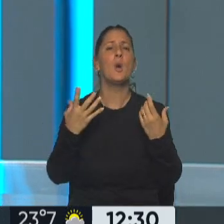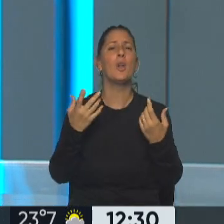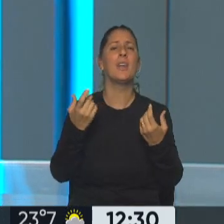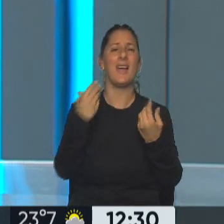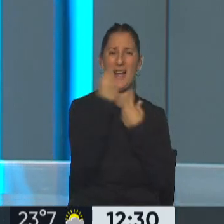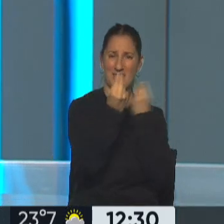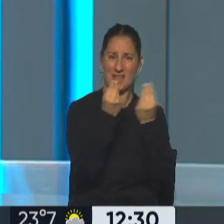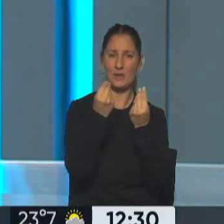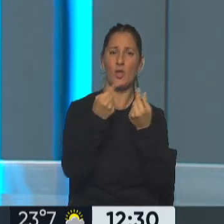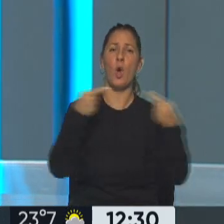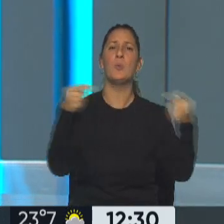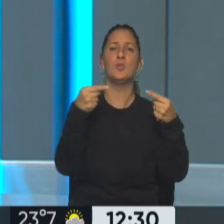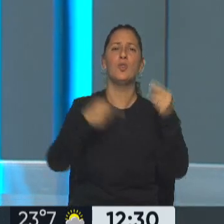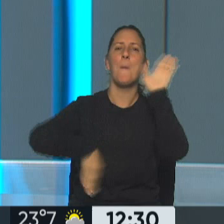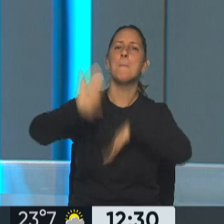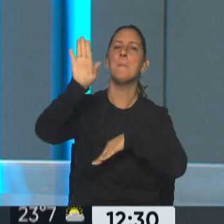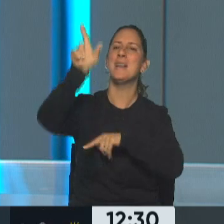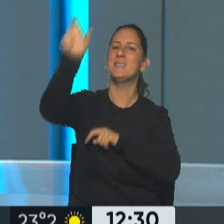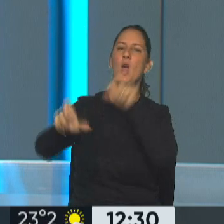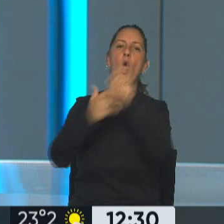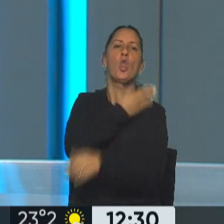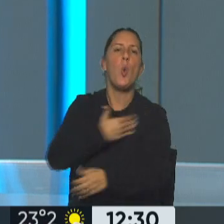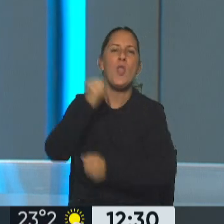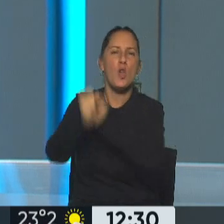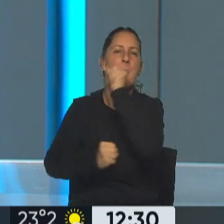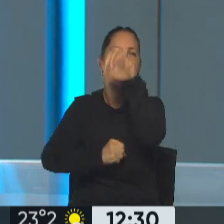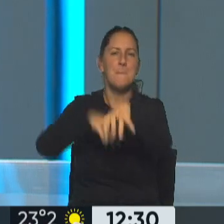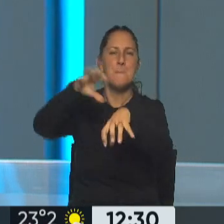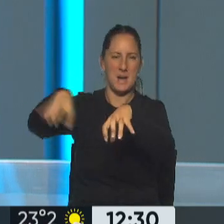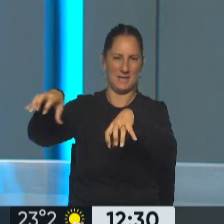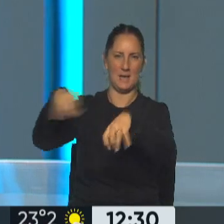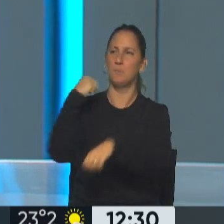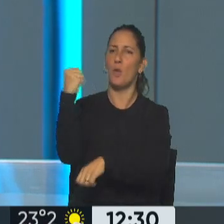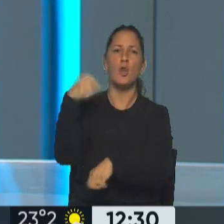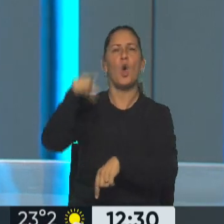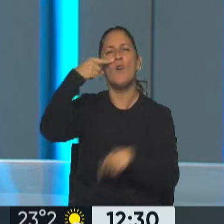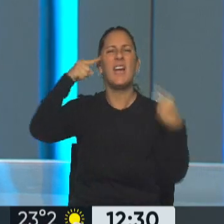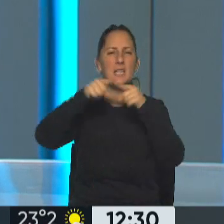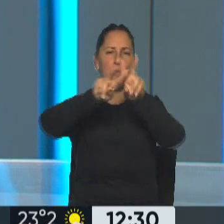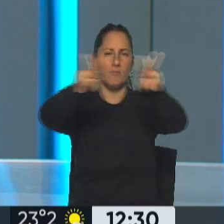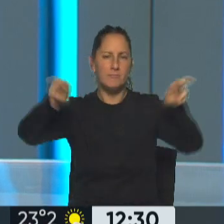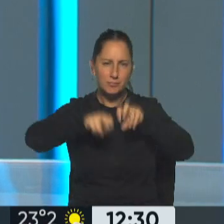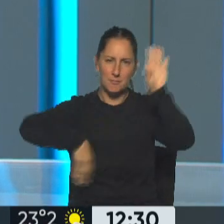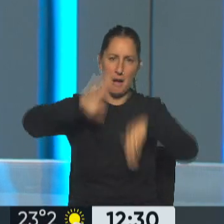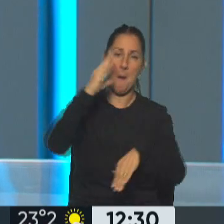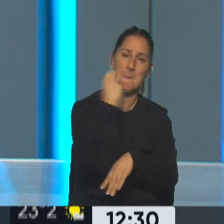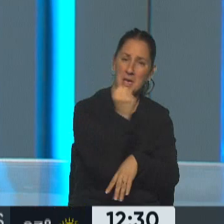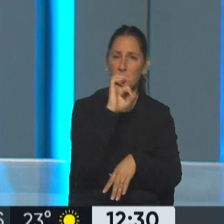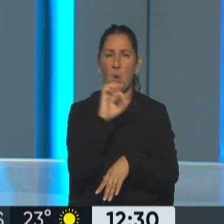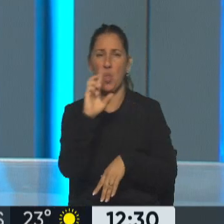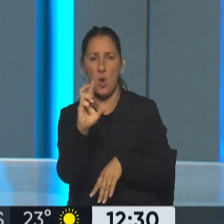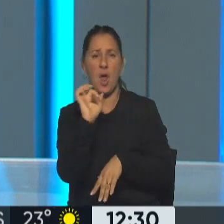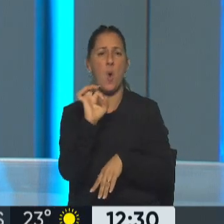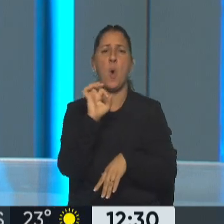la oposición le abran a los empresarios más poderosos del país que lo único que buscan es aumentar su rentabilidad sean dólares sean pesos